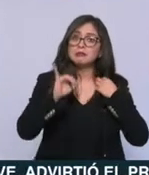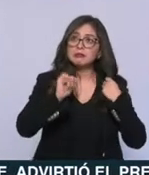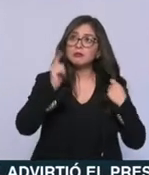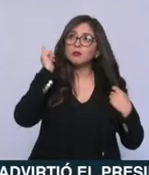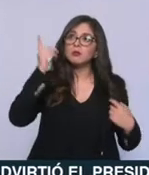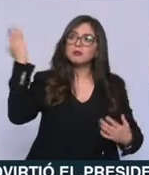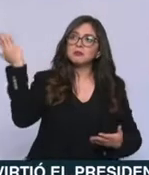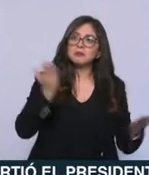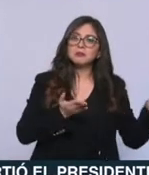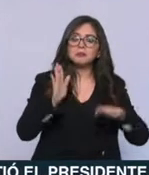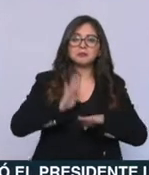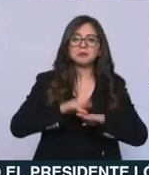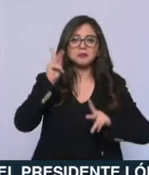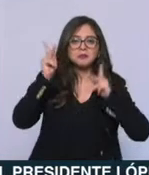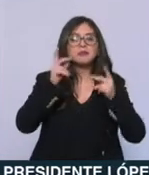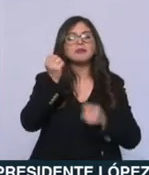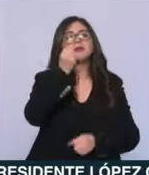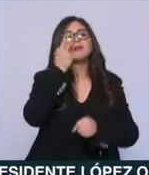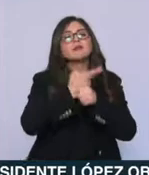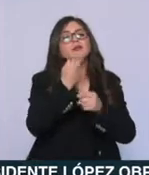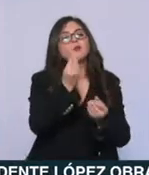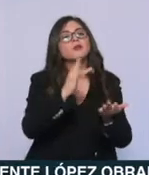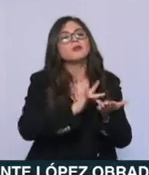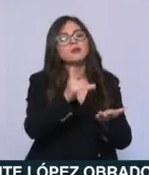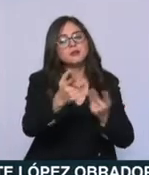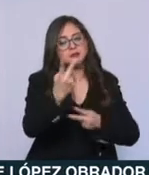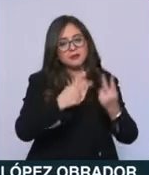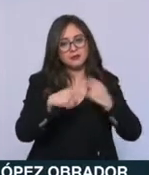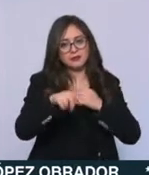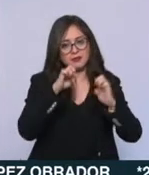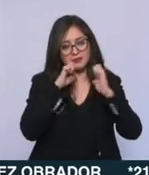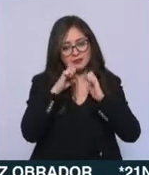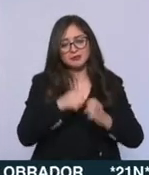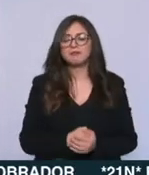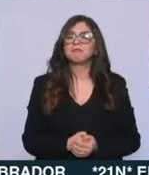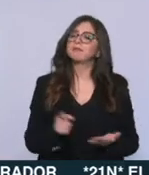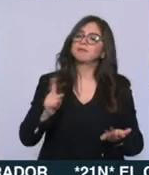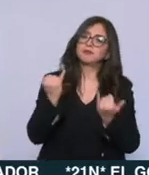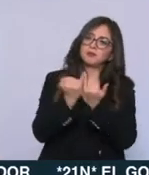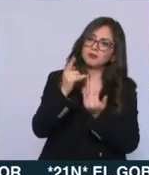visitantes. Secretario, gracias por estar con nosotros. Al contrario, Feli, muchas gracias. Al contrario, Juan, muchas gracias. Muchísimas gracias, secretario. Gracias.